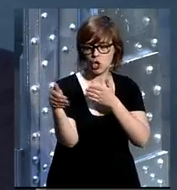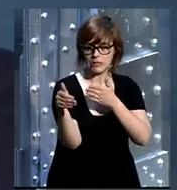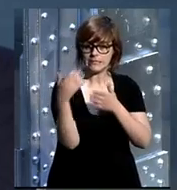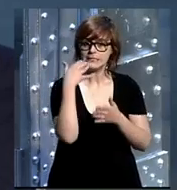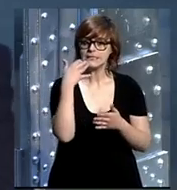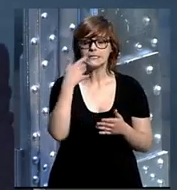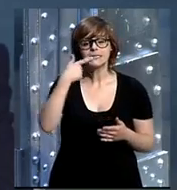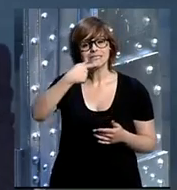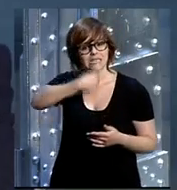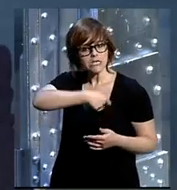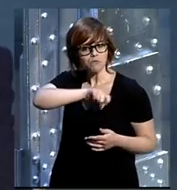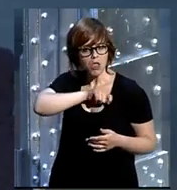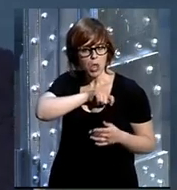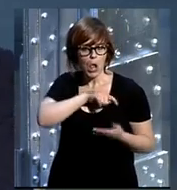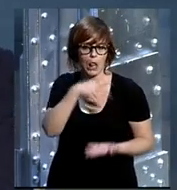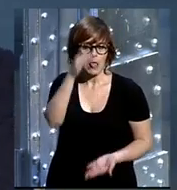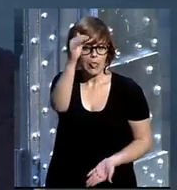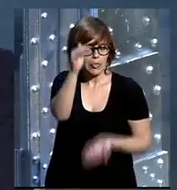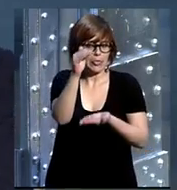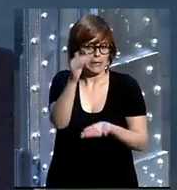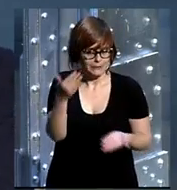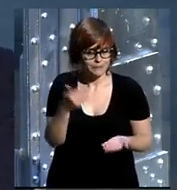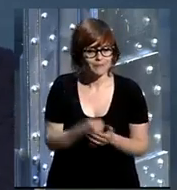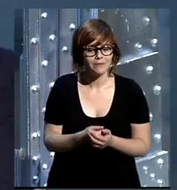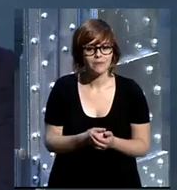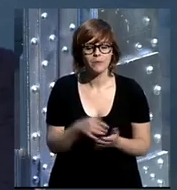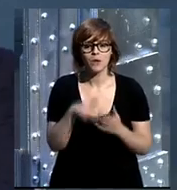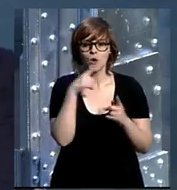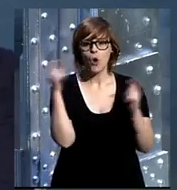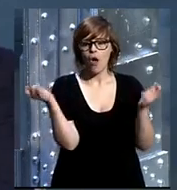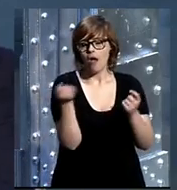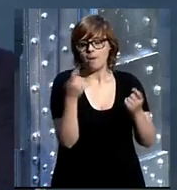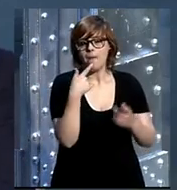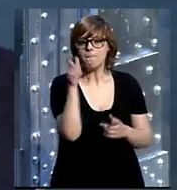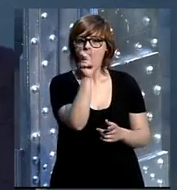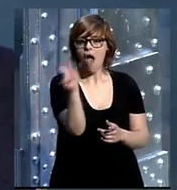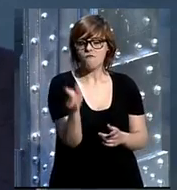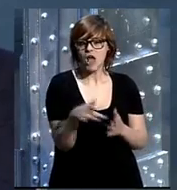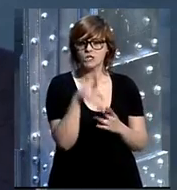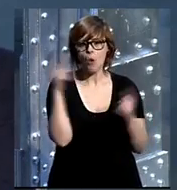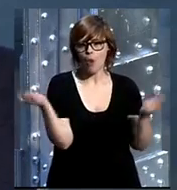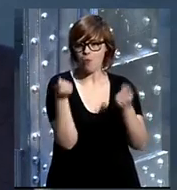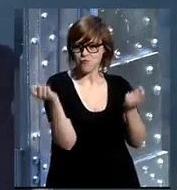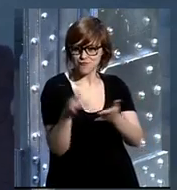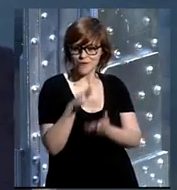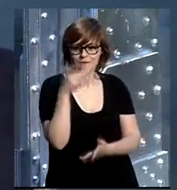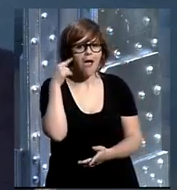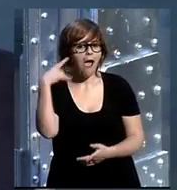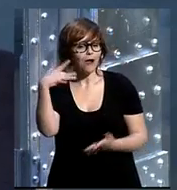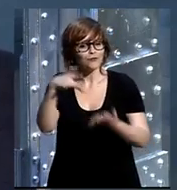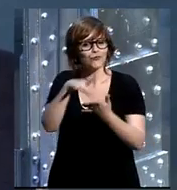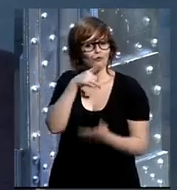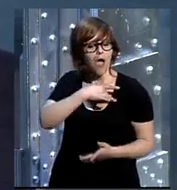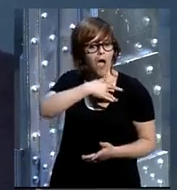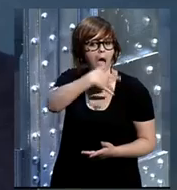en español. Esto es mucho menos que palabras más populares como love, amor, 7.500 millones, pero bastantes más